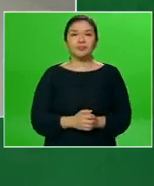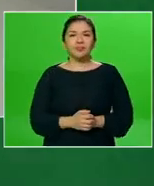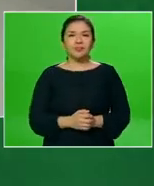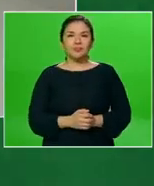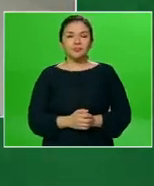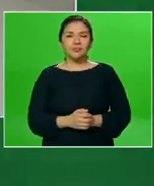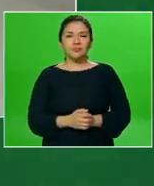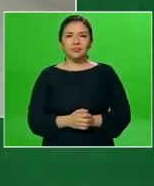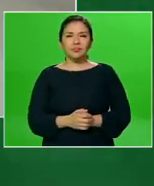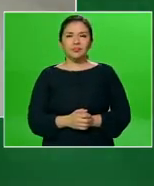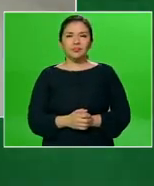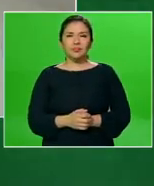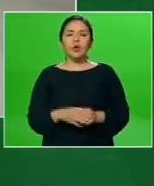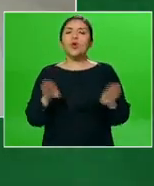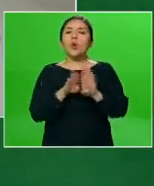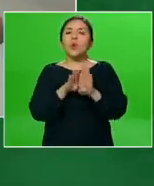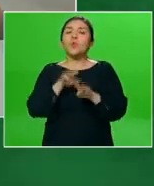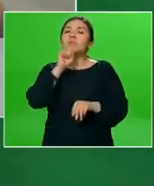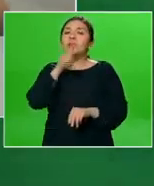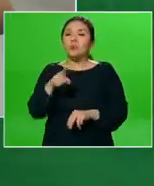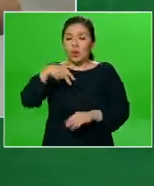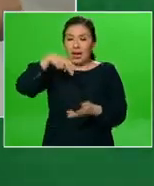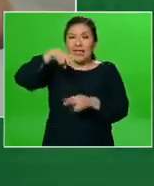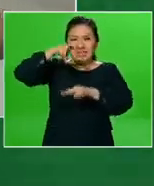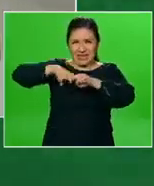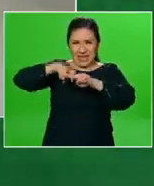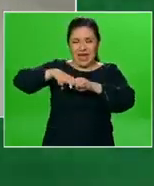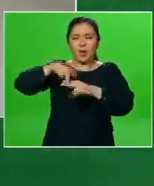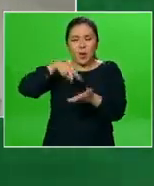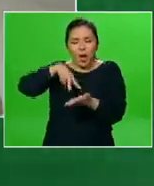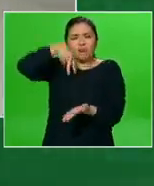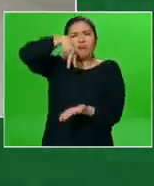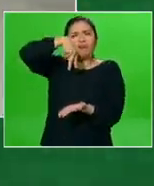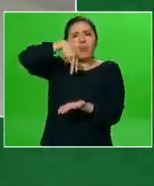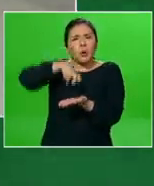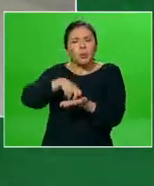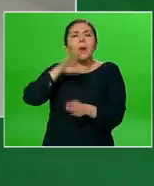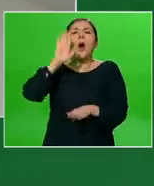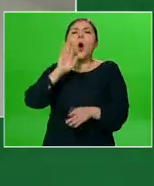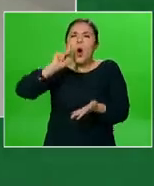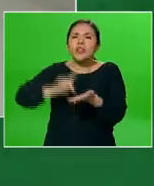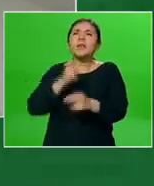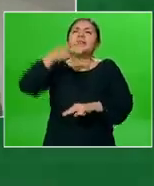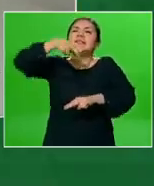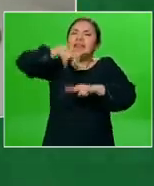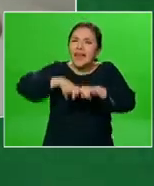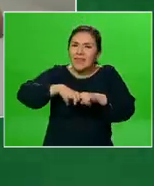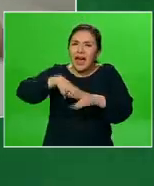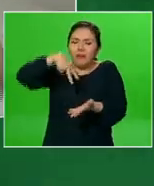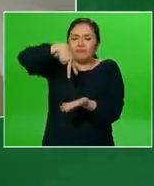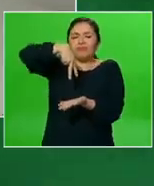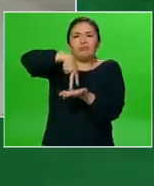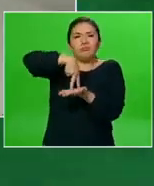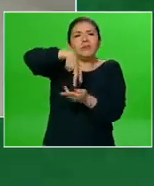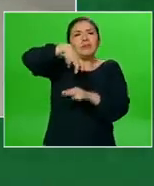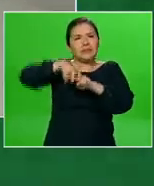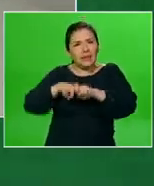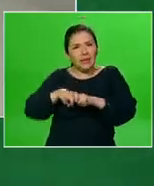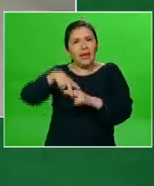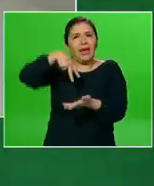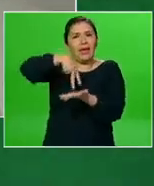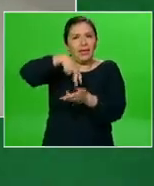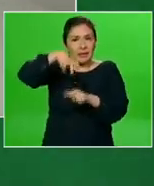juntar algunos están en su casa y con el cronómetro 30 segundos mientras sigo hablando con ustedes de este